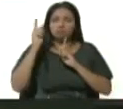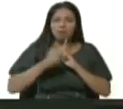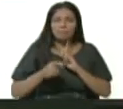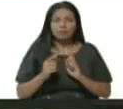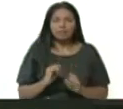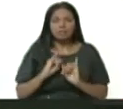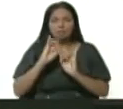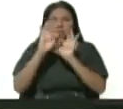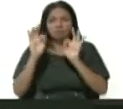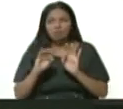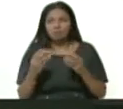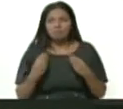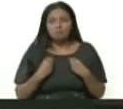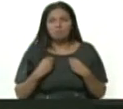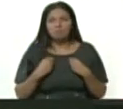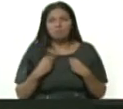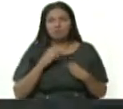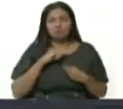tocó vivir eso.